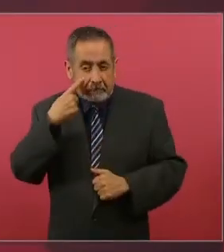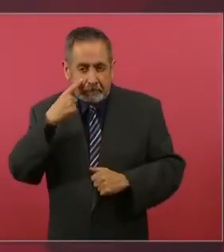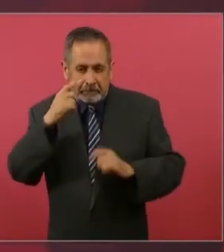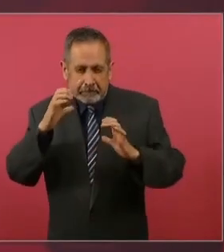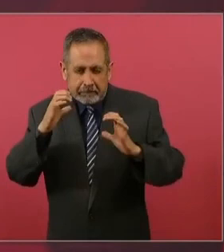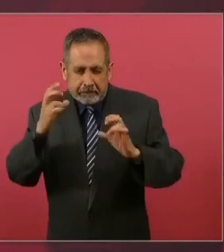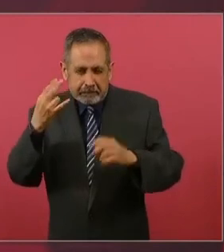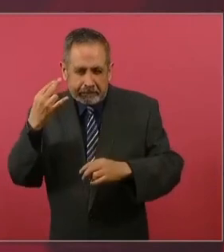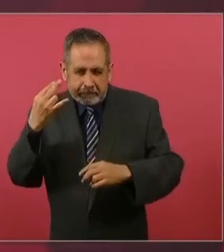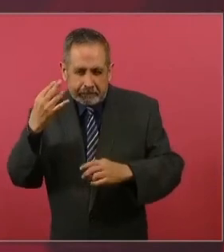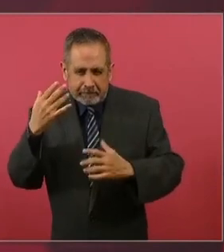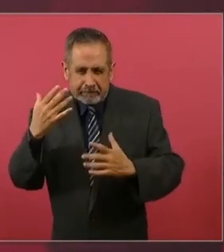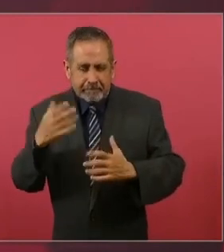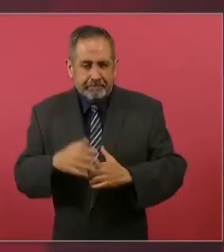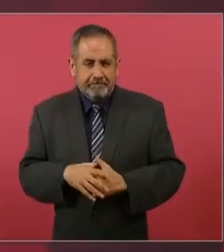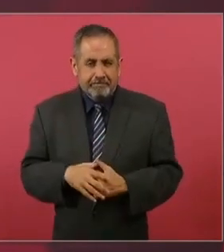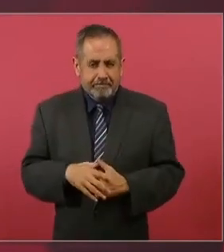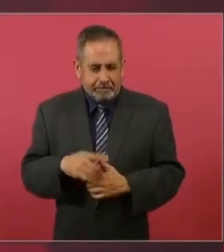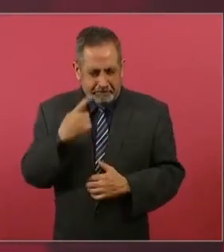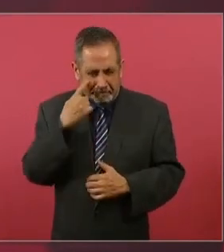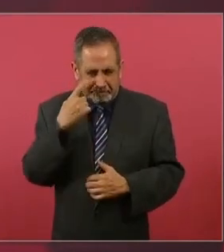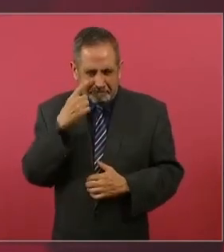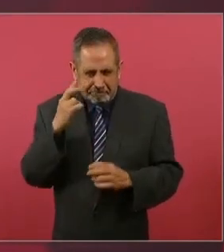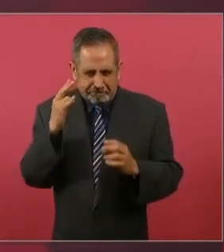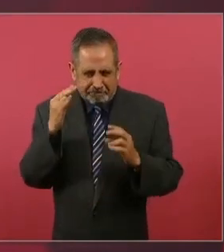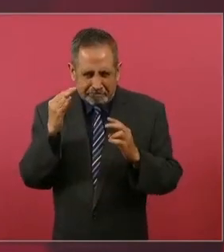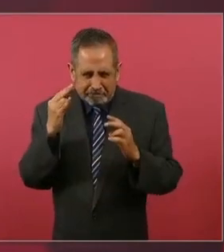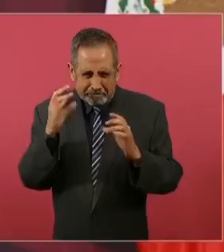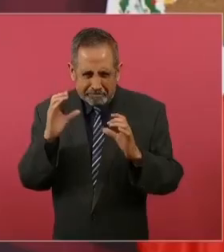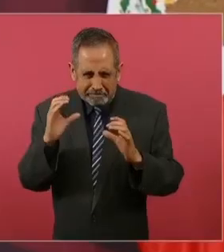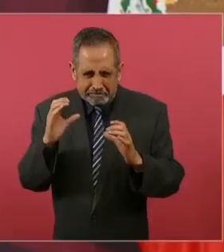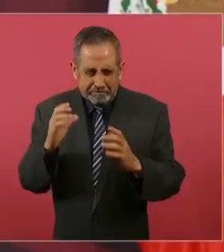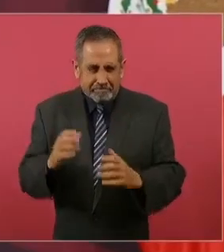ojo, mucho ojo.